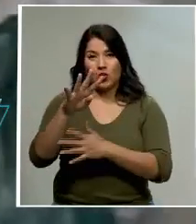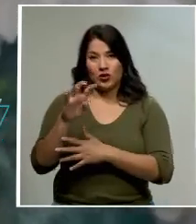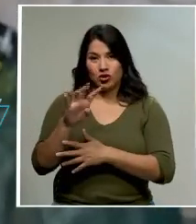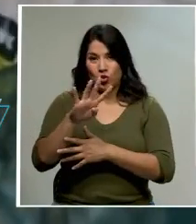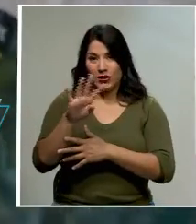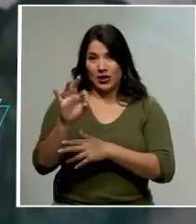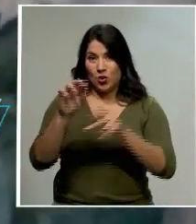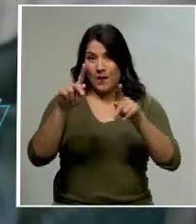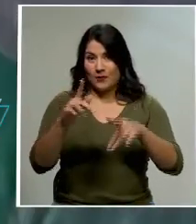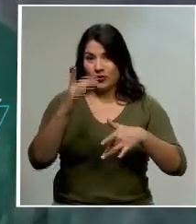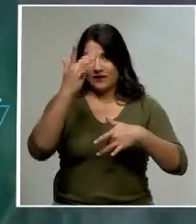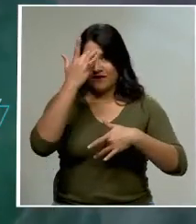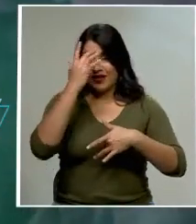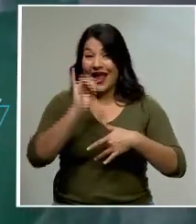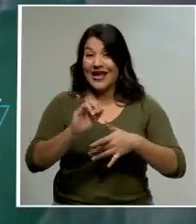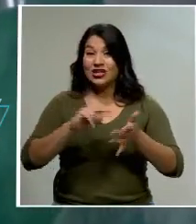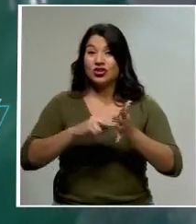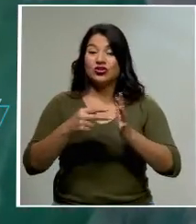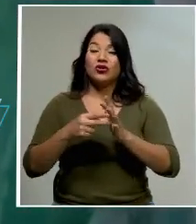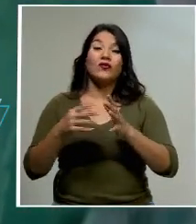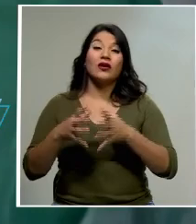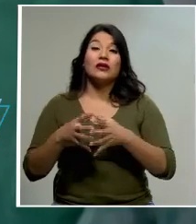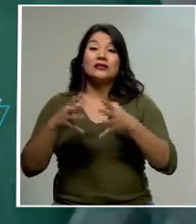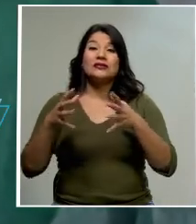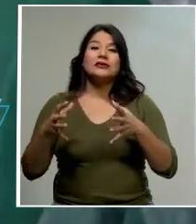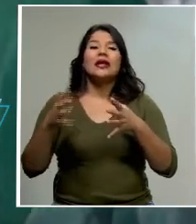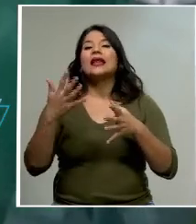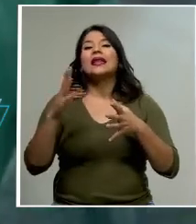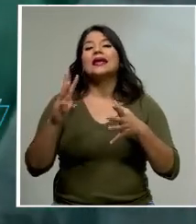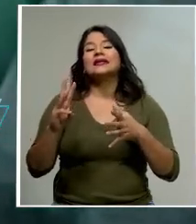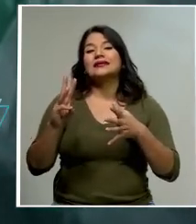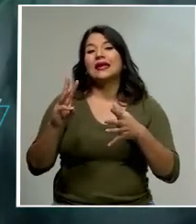8.449 casos. Esto representa un aumento del